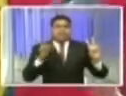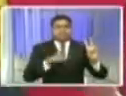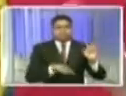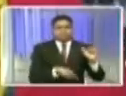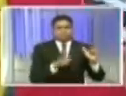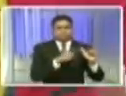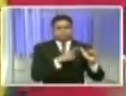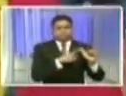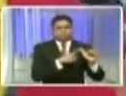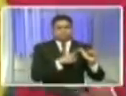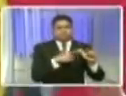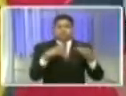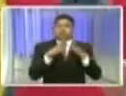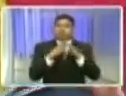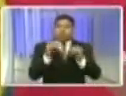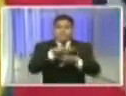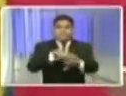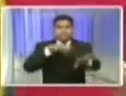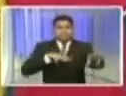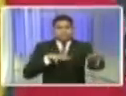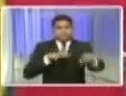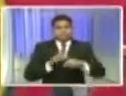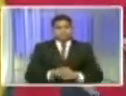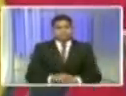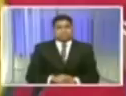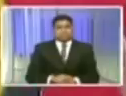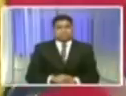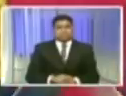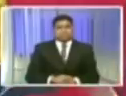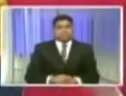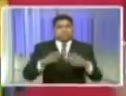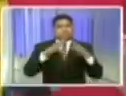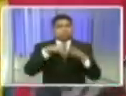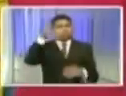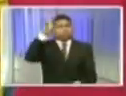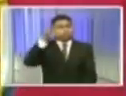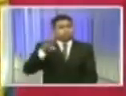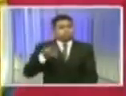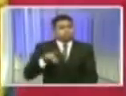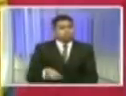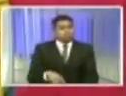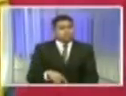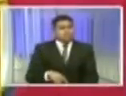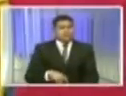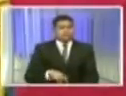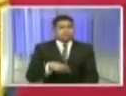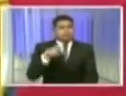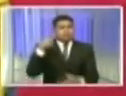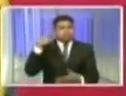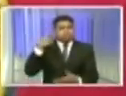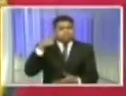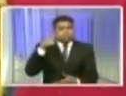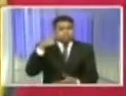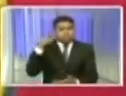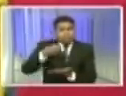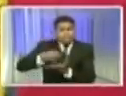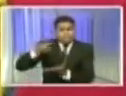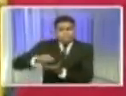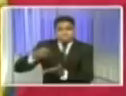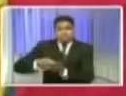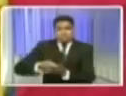del país, la gran mayoría, están todos los días, mira, compradas por la oligarquía,